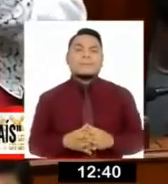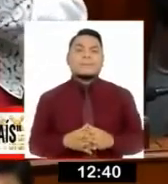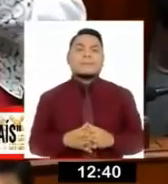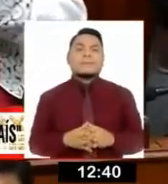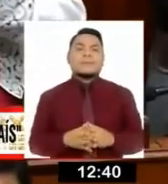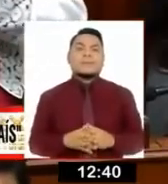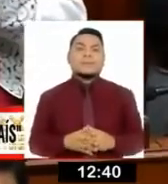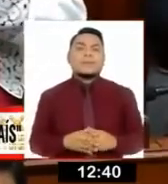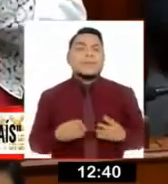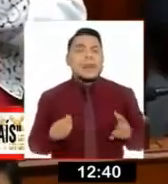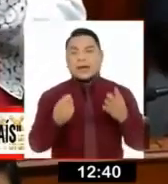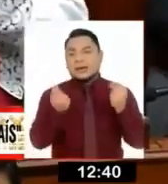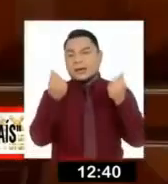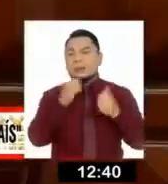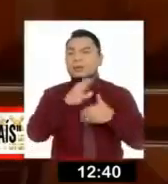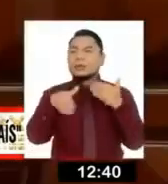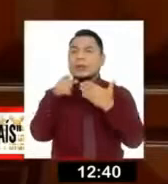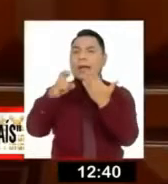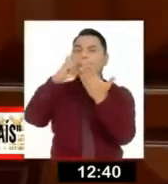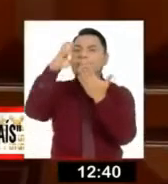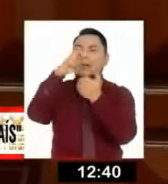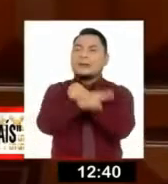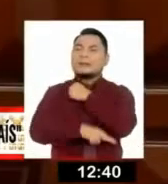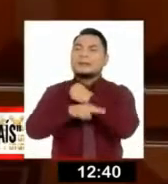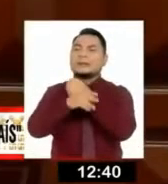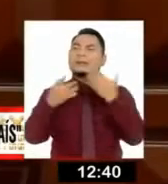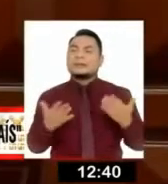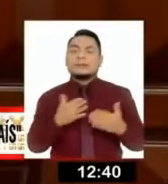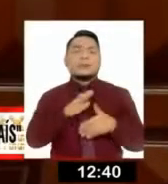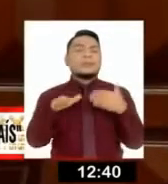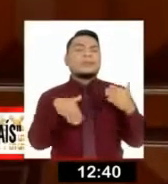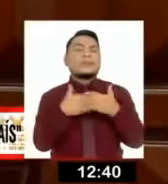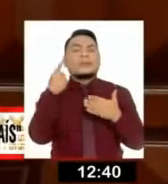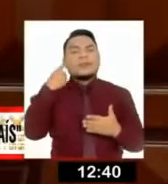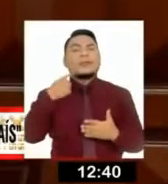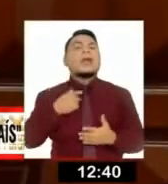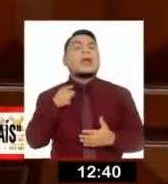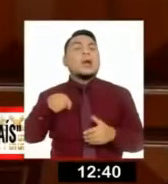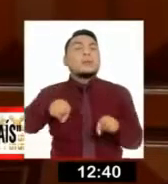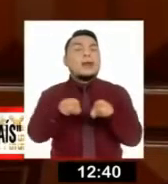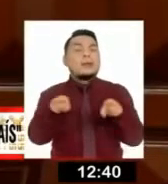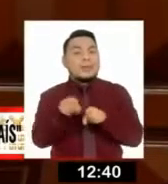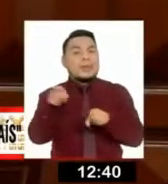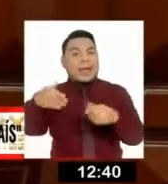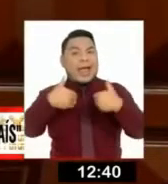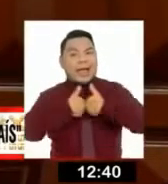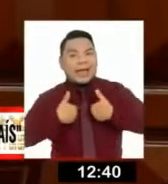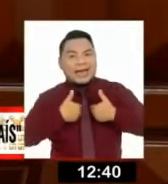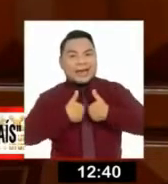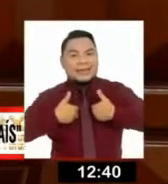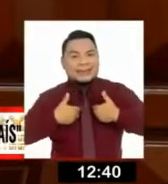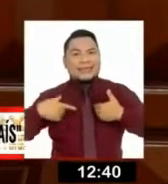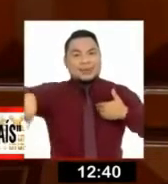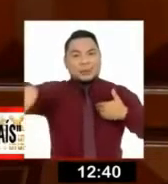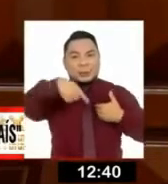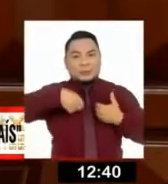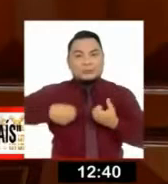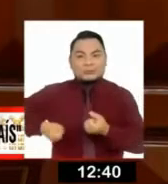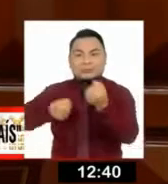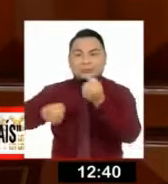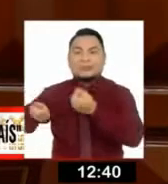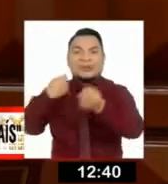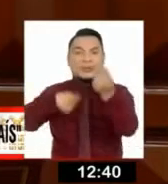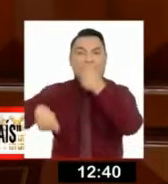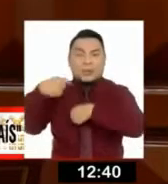La inmediata puesta en marcha del Plan Nacional de Repoblamiento Ganadero, que devolverá